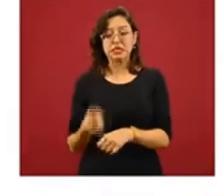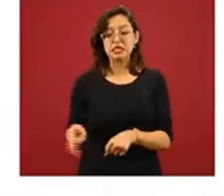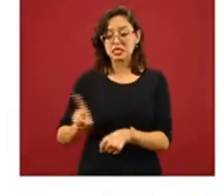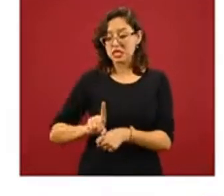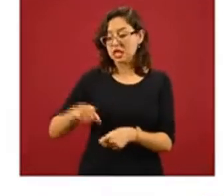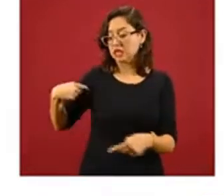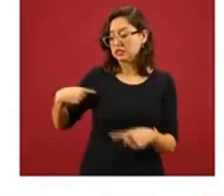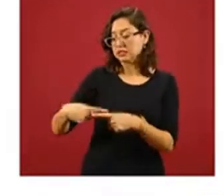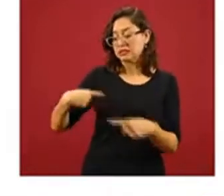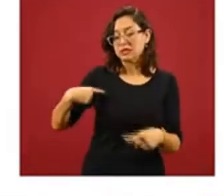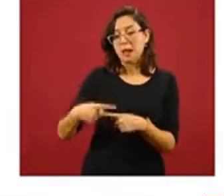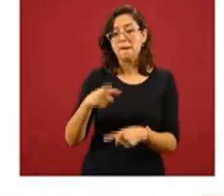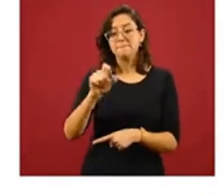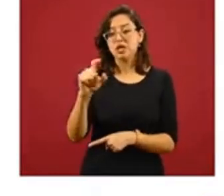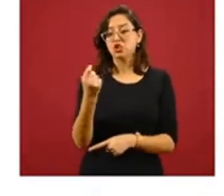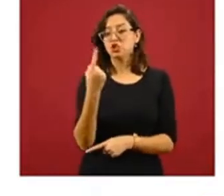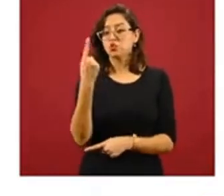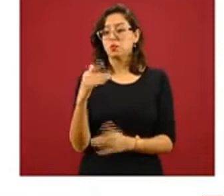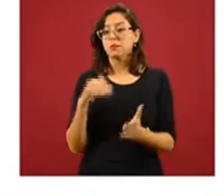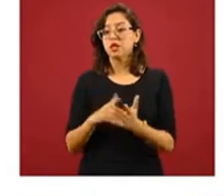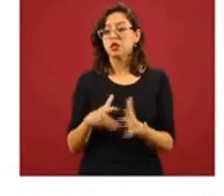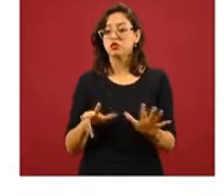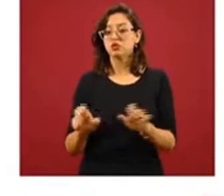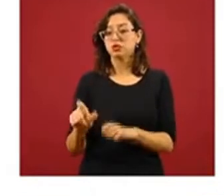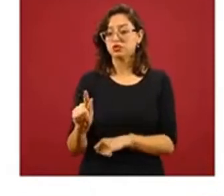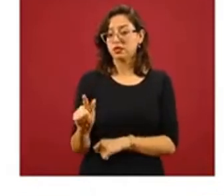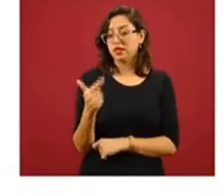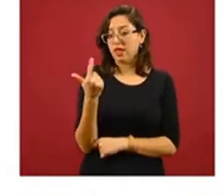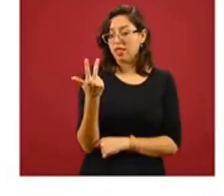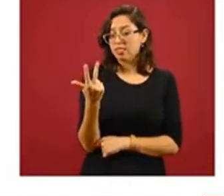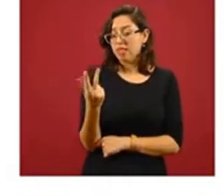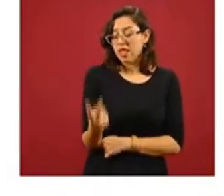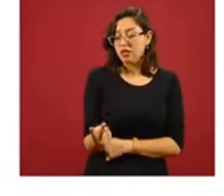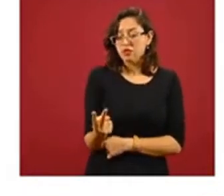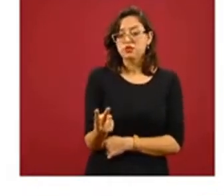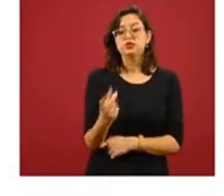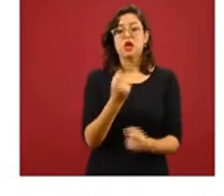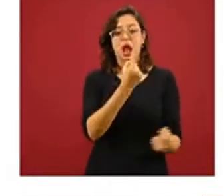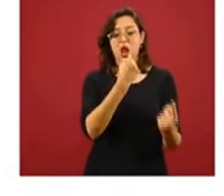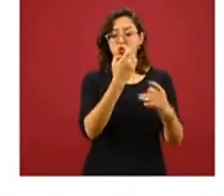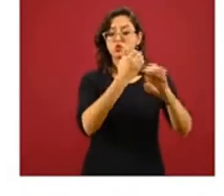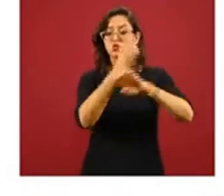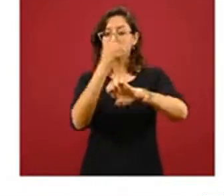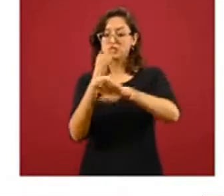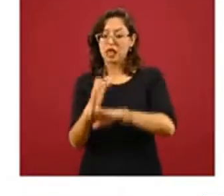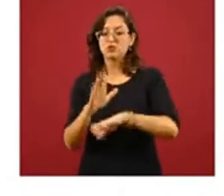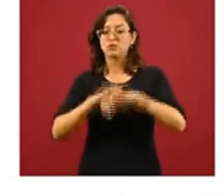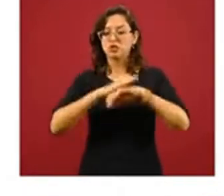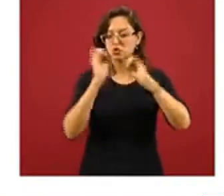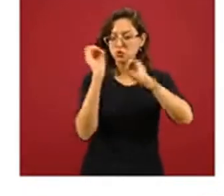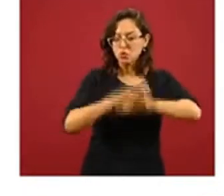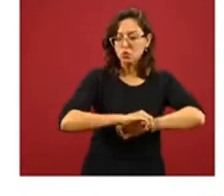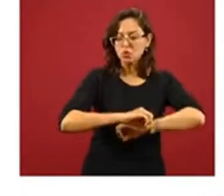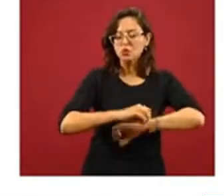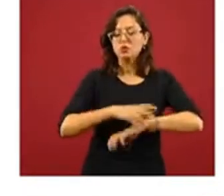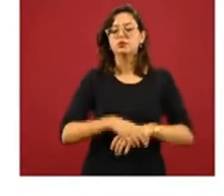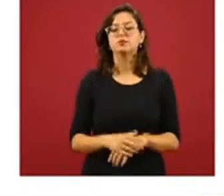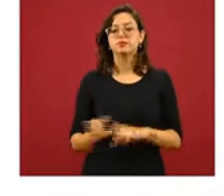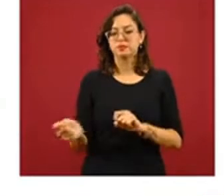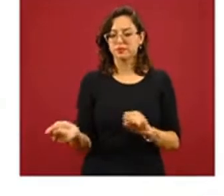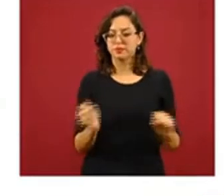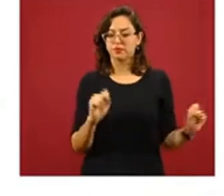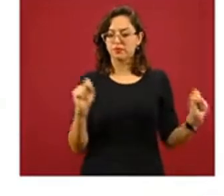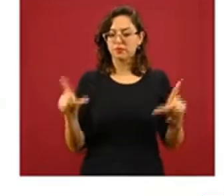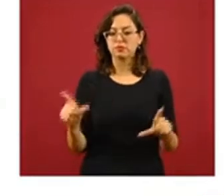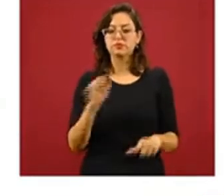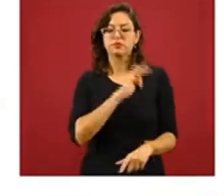los 21.872. Vemos algunos estados que empiezan a aparecer ya en colores más oscuros. Si vemos la siguiente diapositiva,